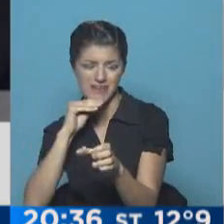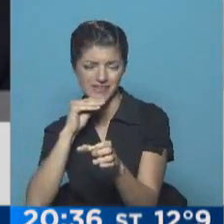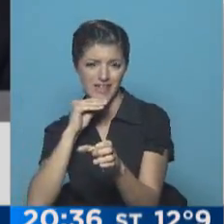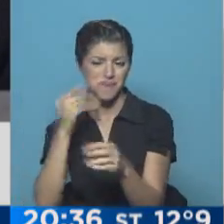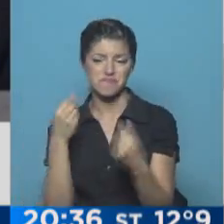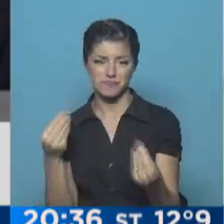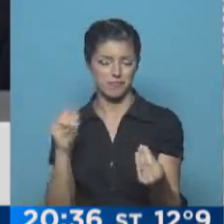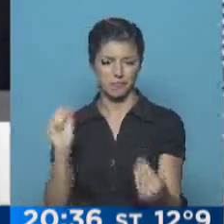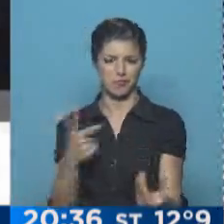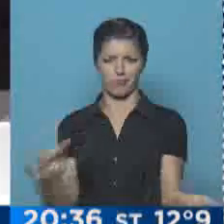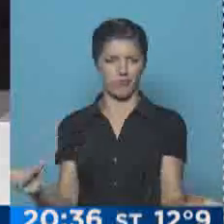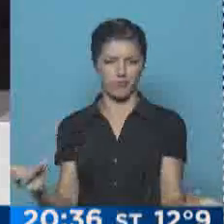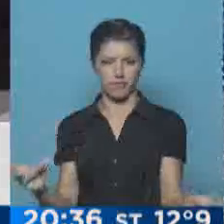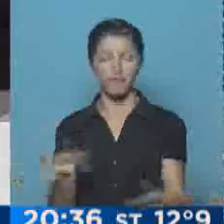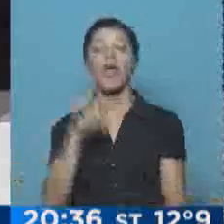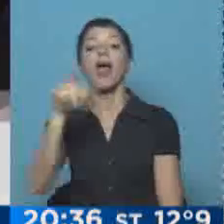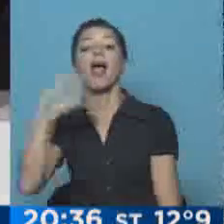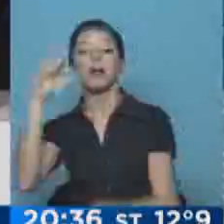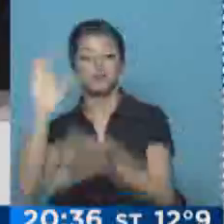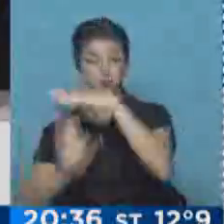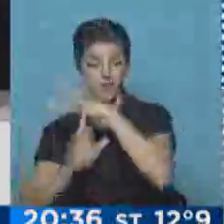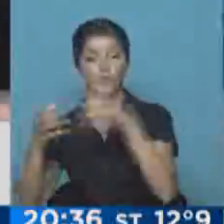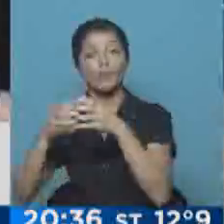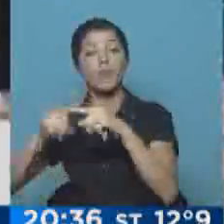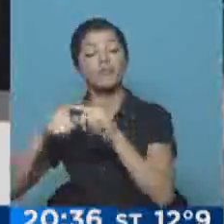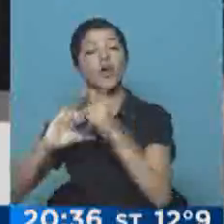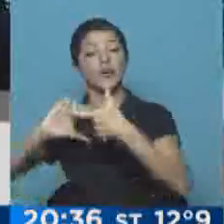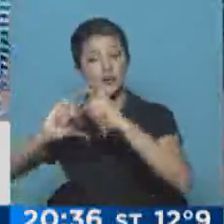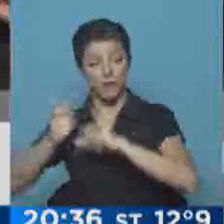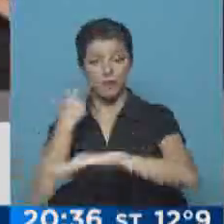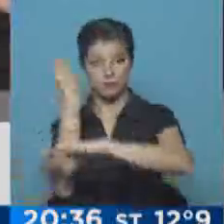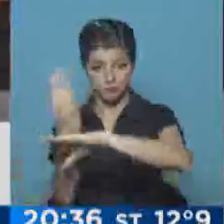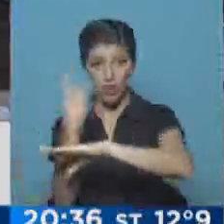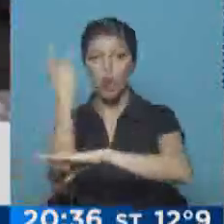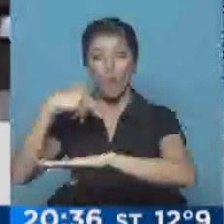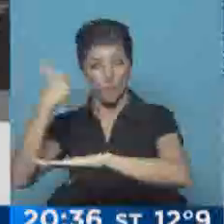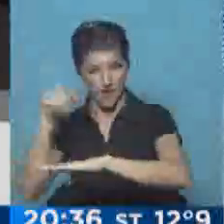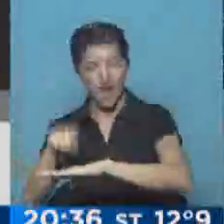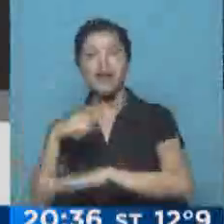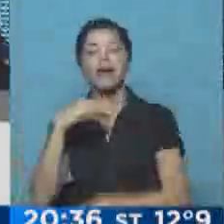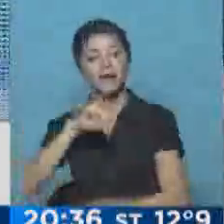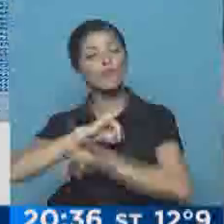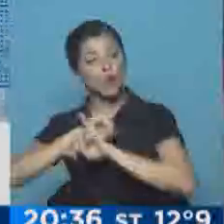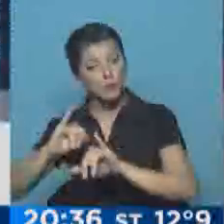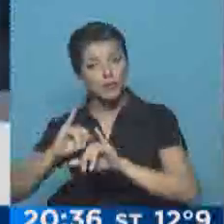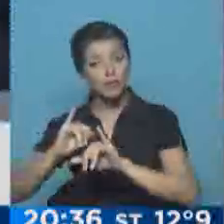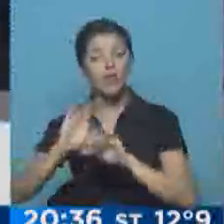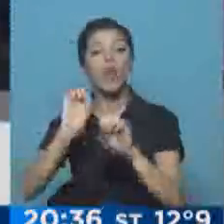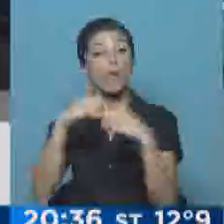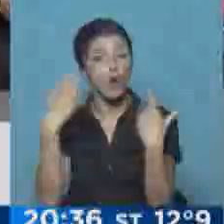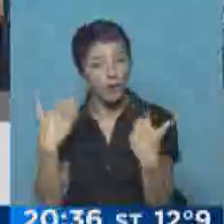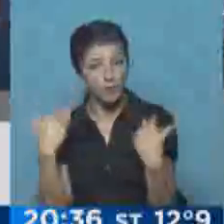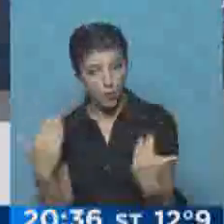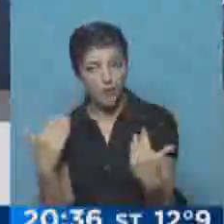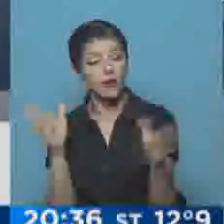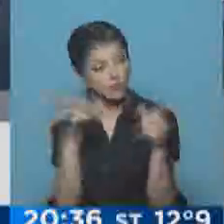tiene sentido. El líder del Frente Renovador y postulante presidencial por UNA aseguró por su parte que lo mejor que pueden hacer